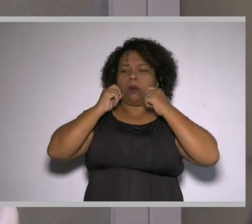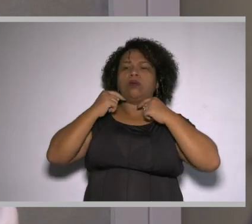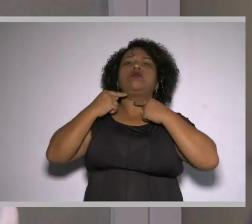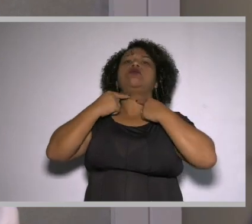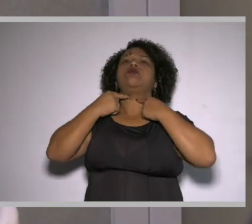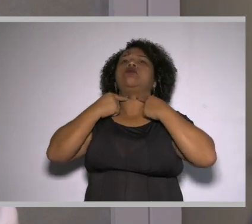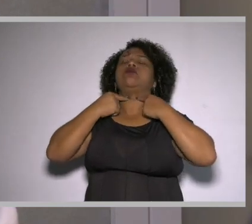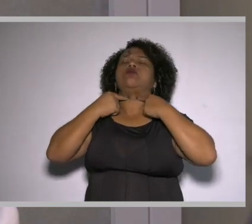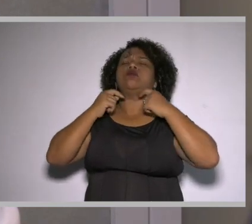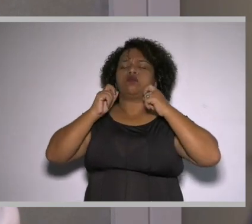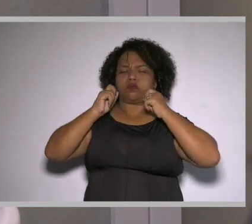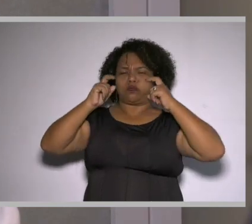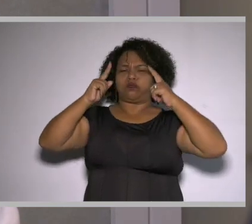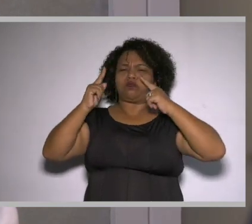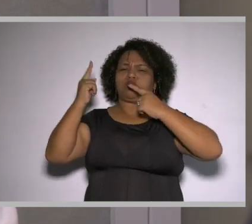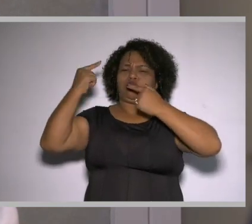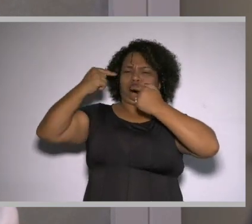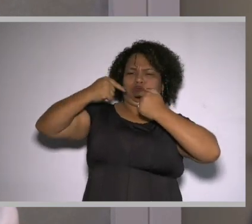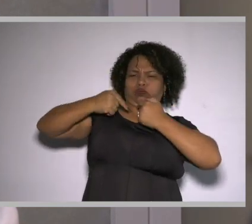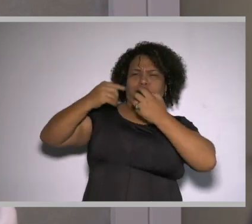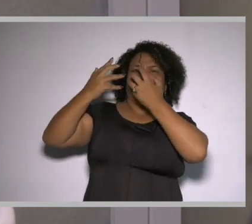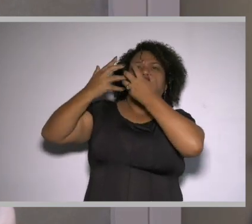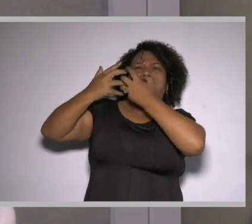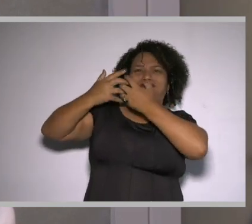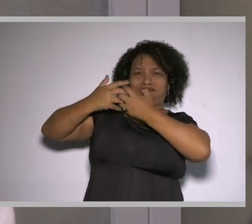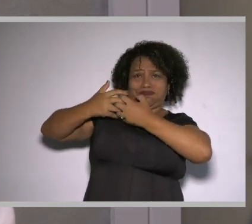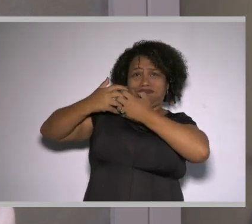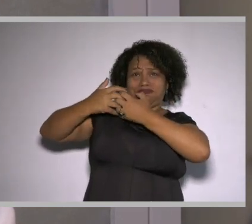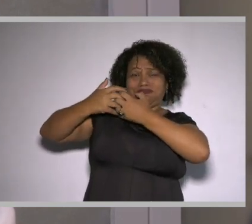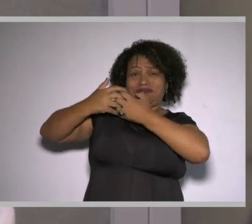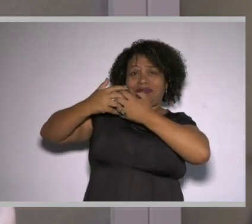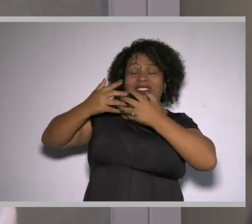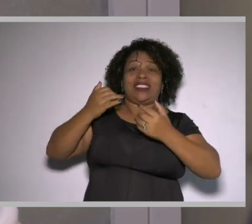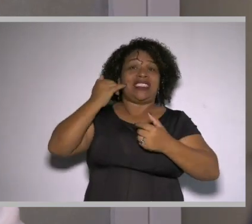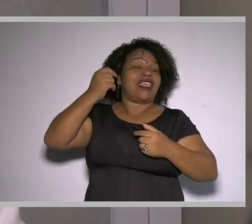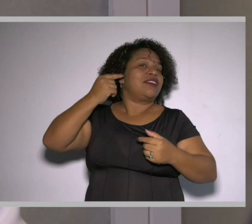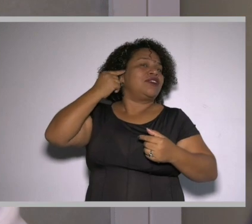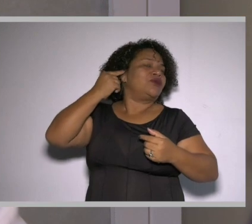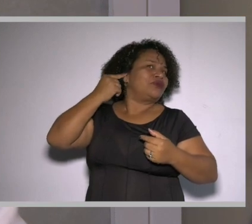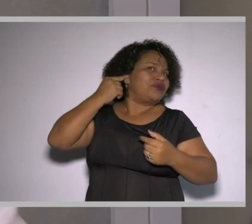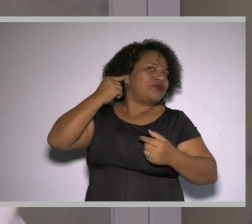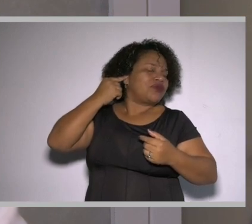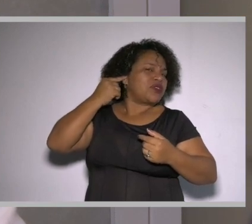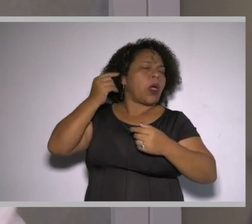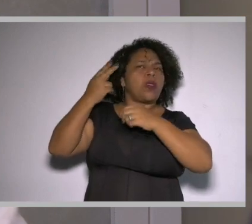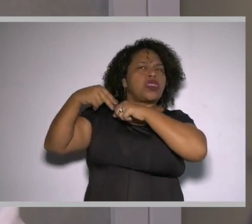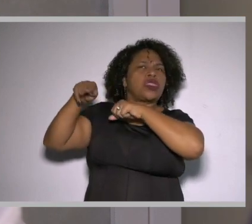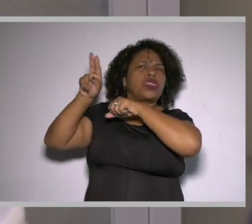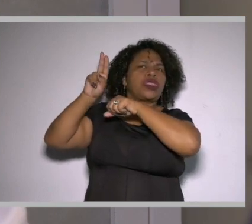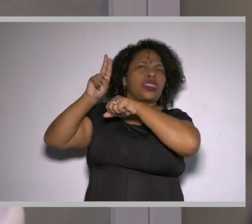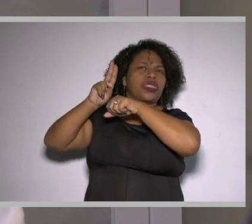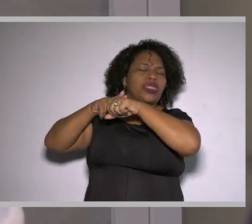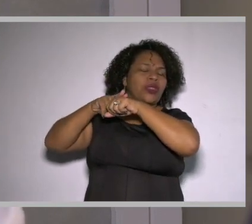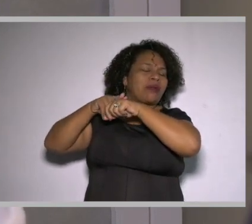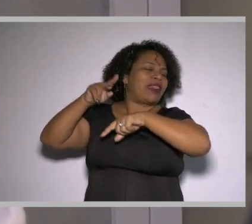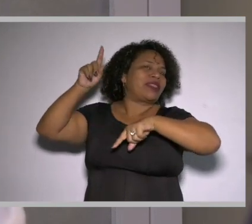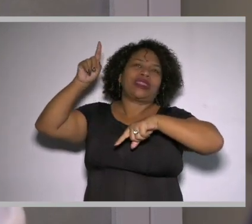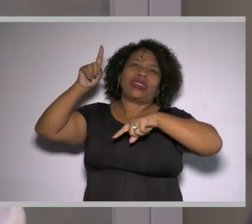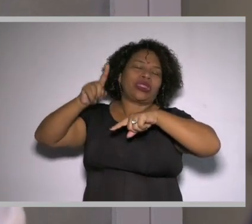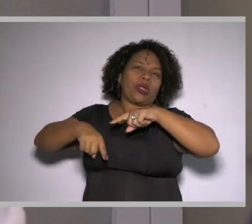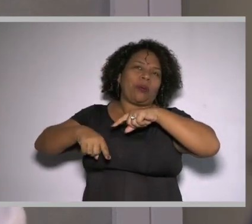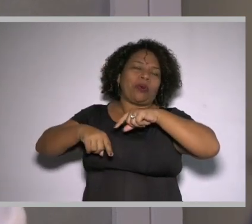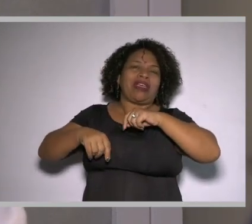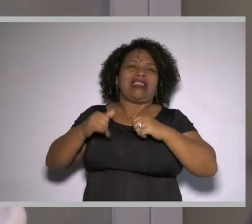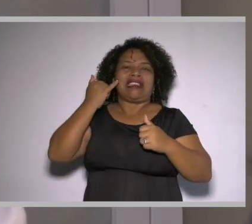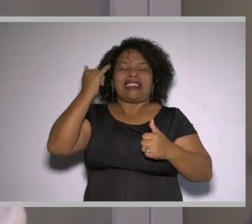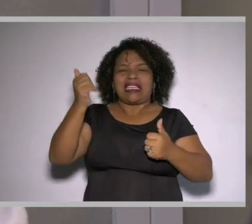un instrumento, ya sea rígido o flexible, a través de las fosas nasales que llegue hasta la parte de atrás. Como en la mayoría de los pacientes